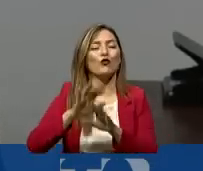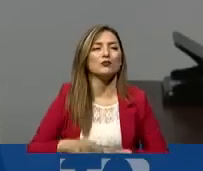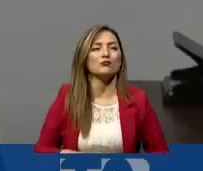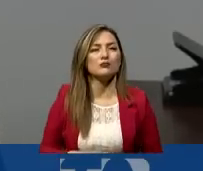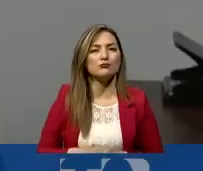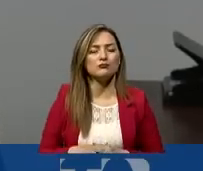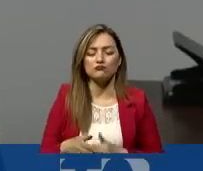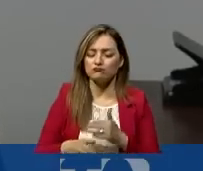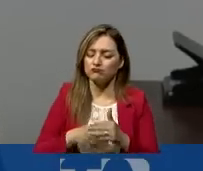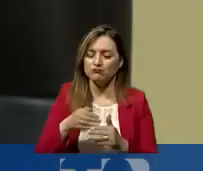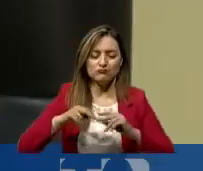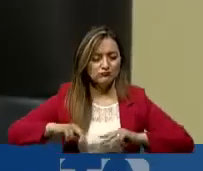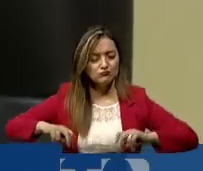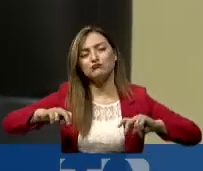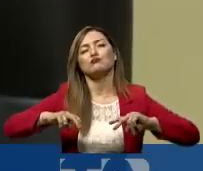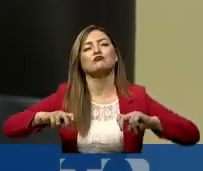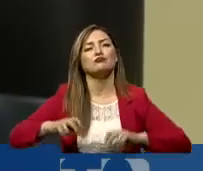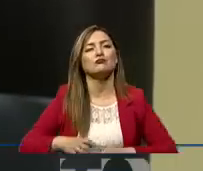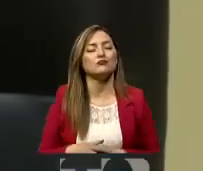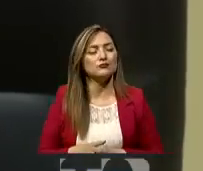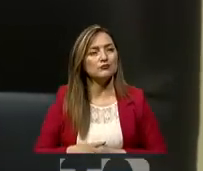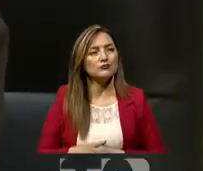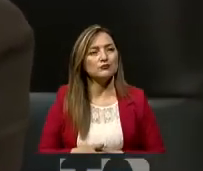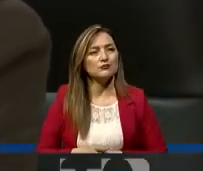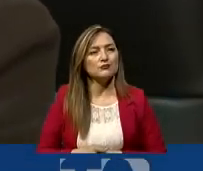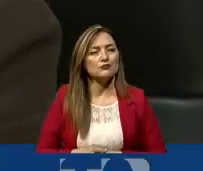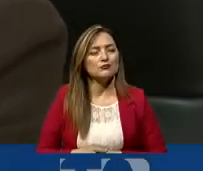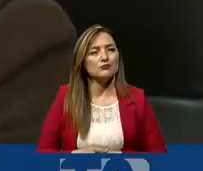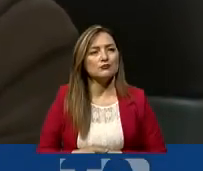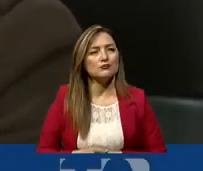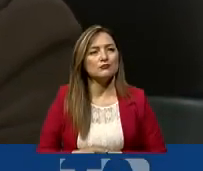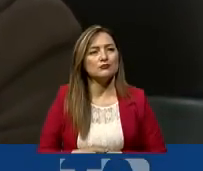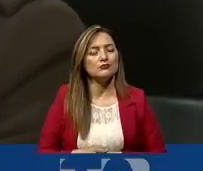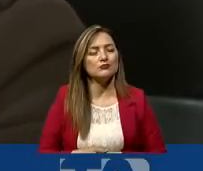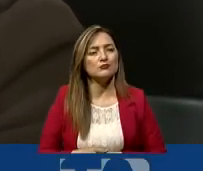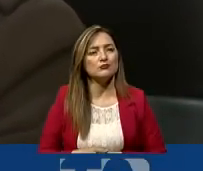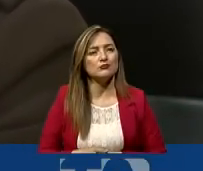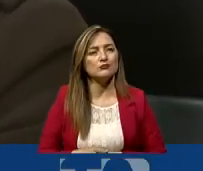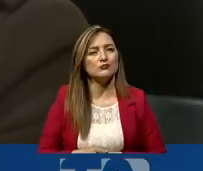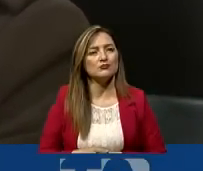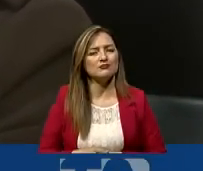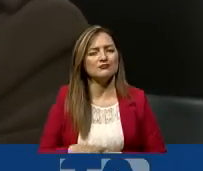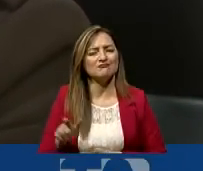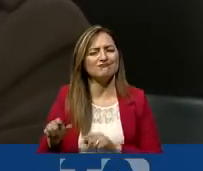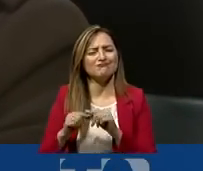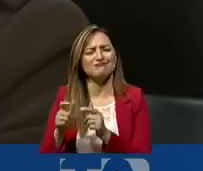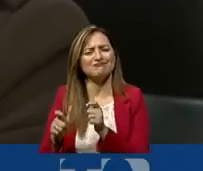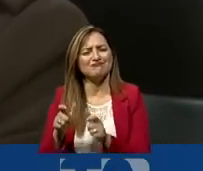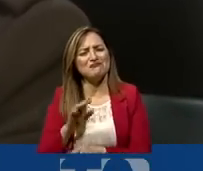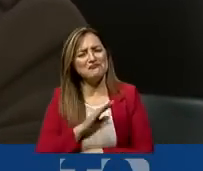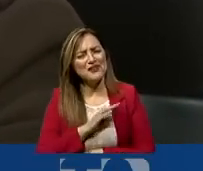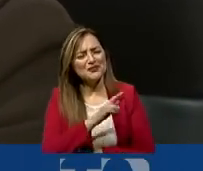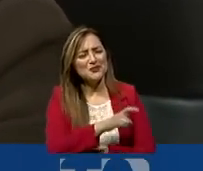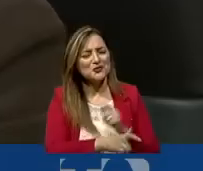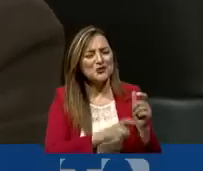ya seguir avanzando en las investigaciones. Pero el hecho de que se robe a un adulto mayor que se atiende